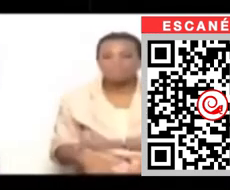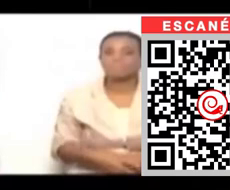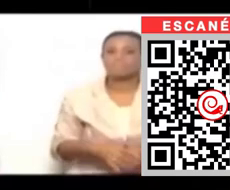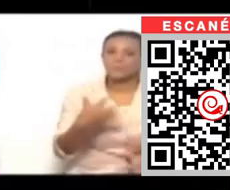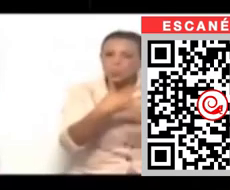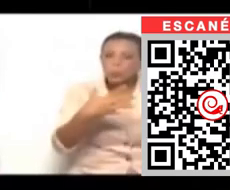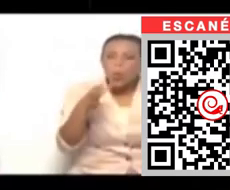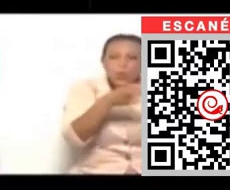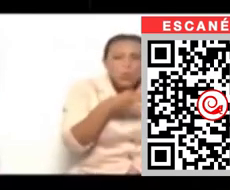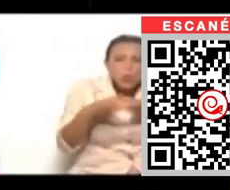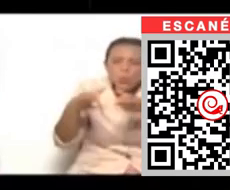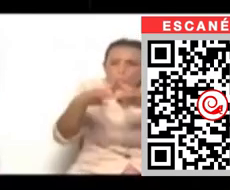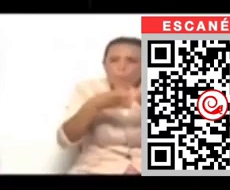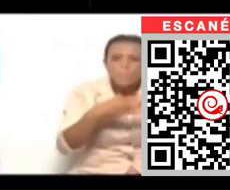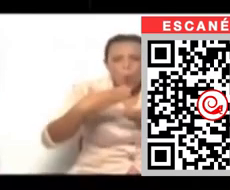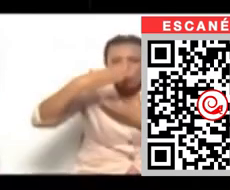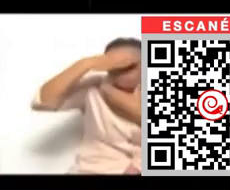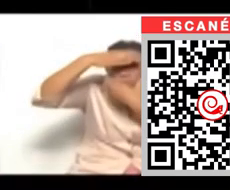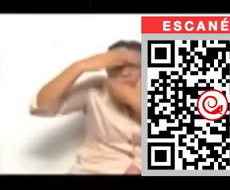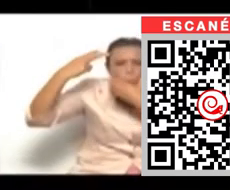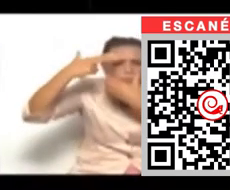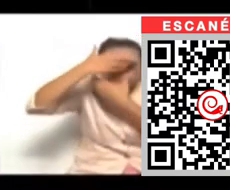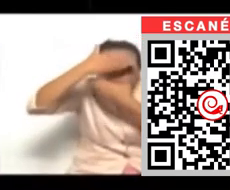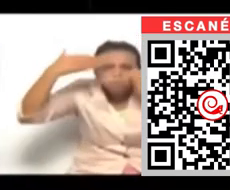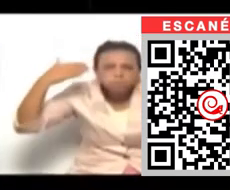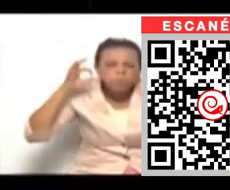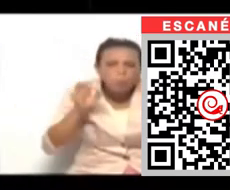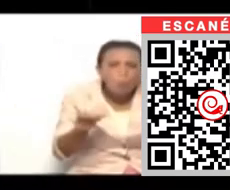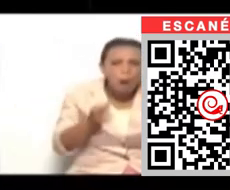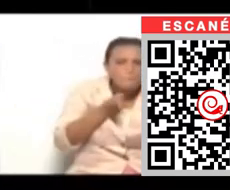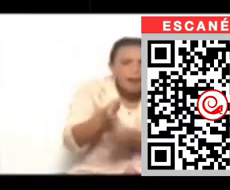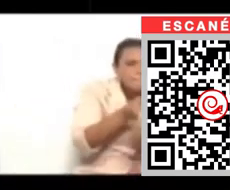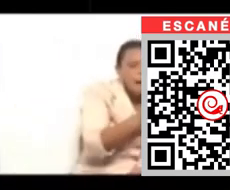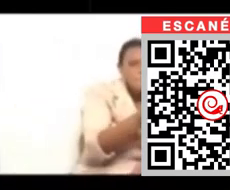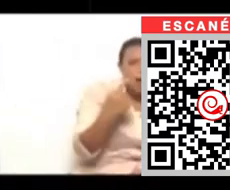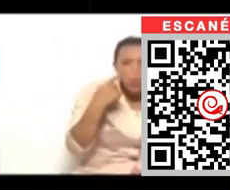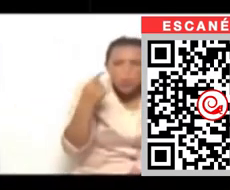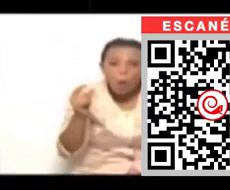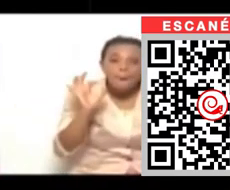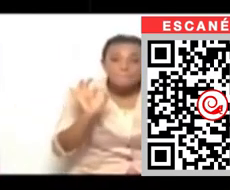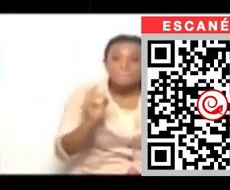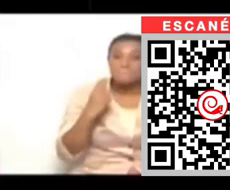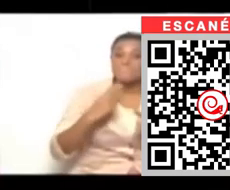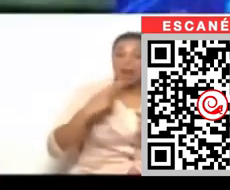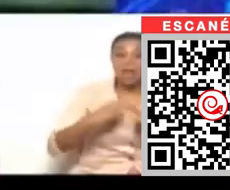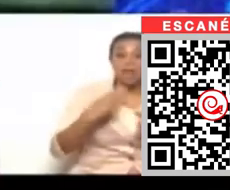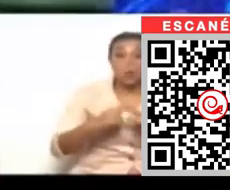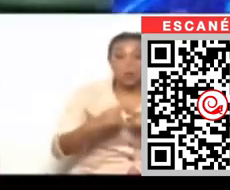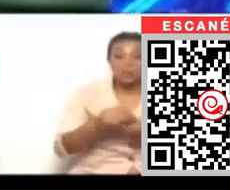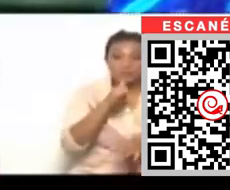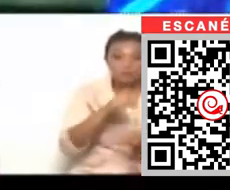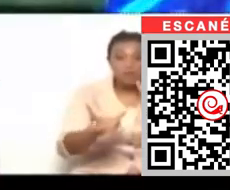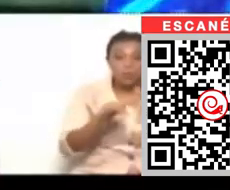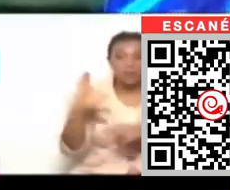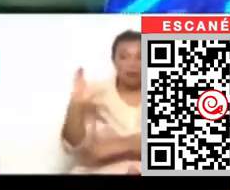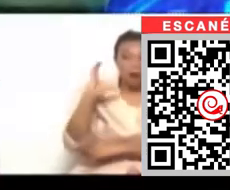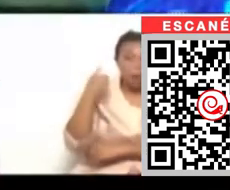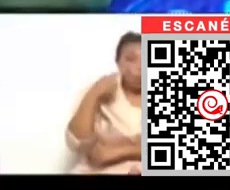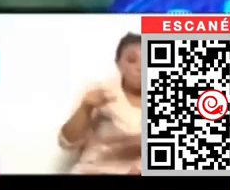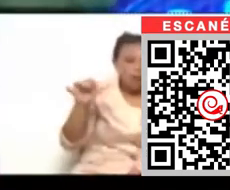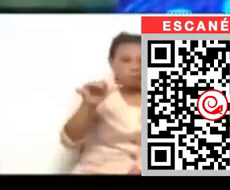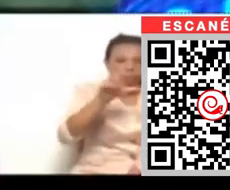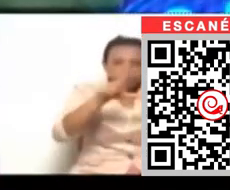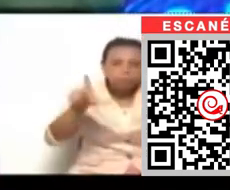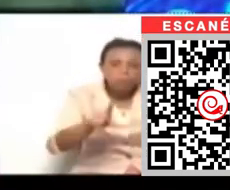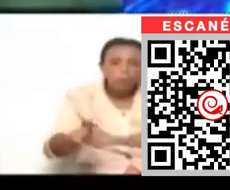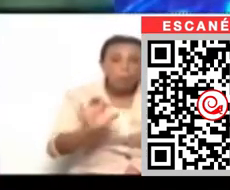células inventadas terroristas, escuche esto, y lo habrían hecho acudiendo a grupos criminales tan peligrosos, es Caracol, estoy citando textualmente,